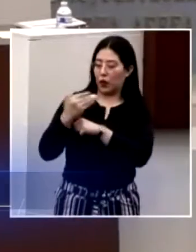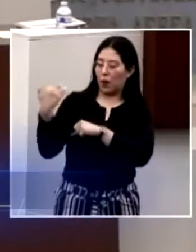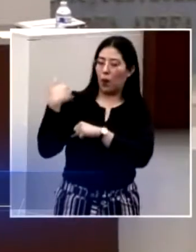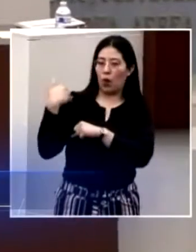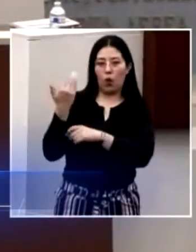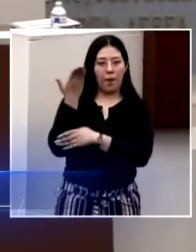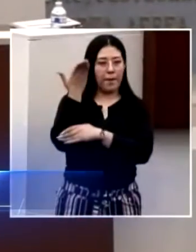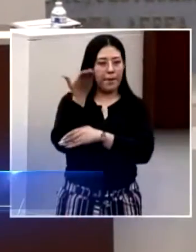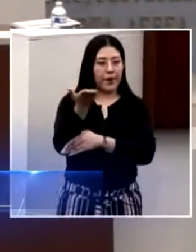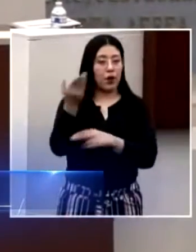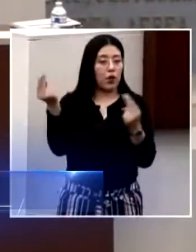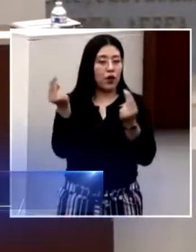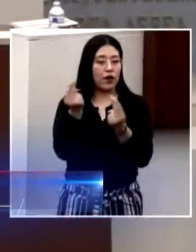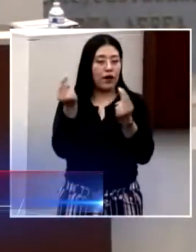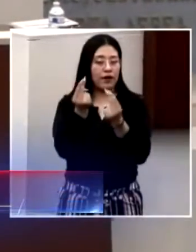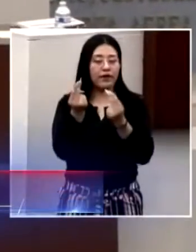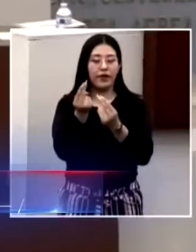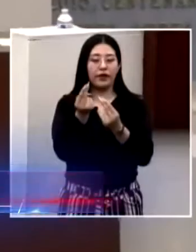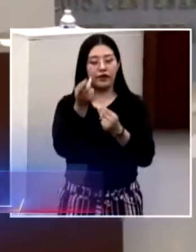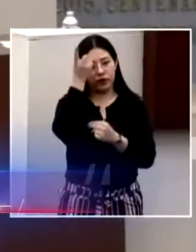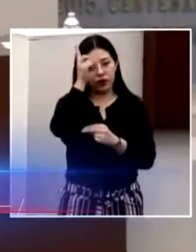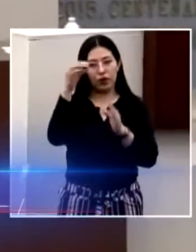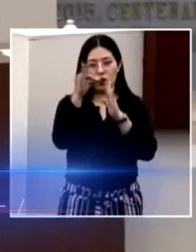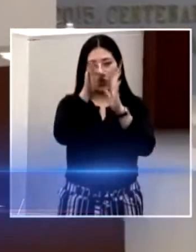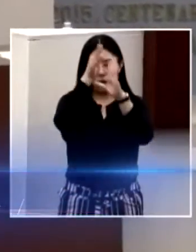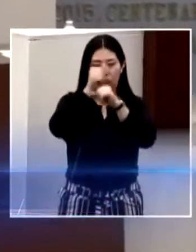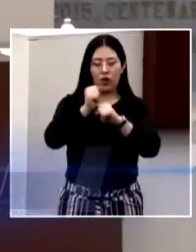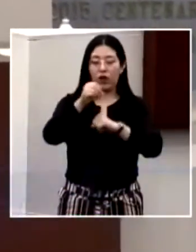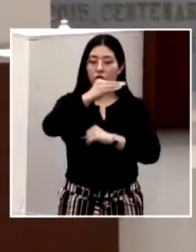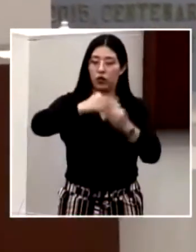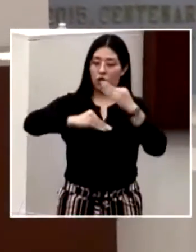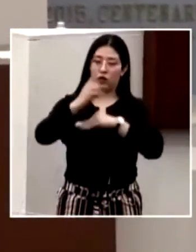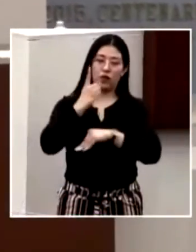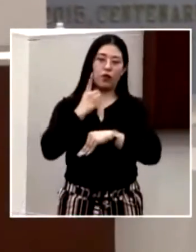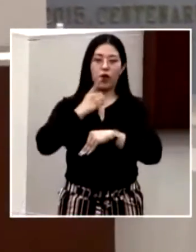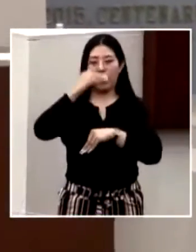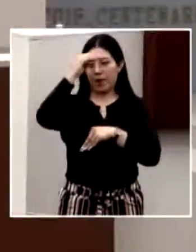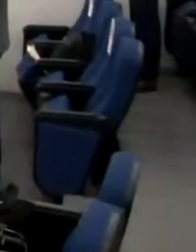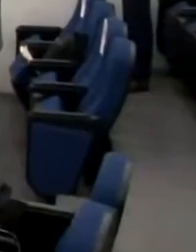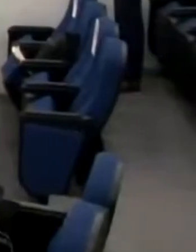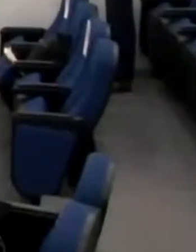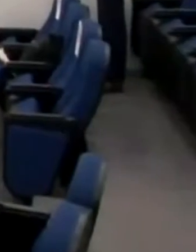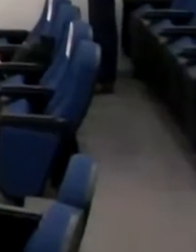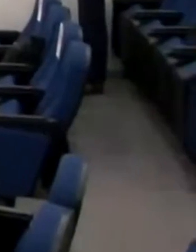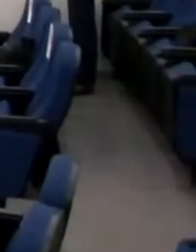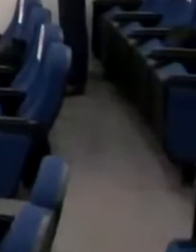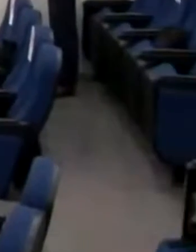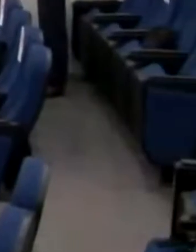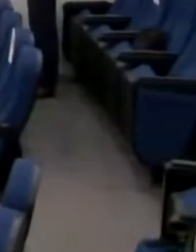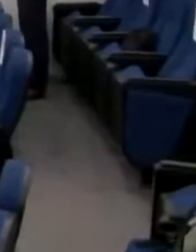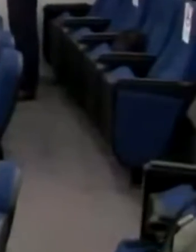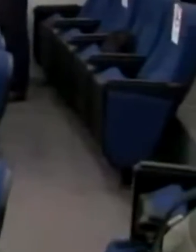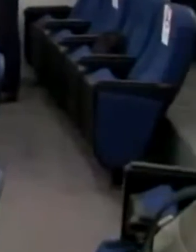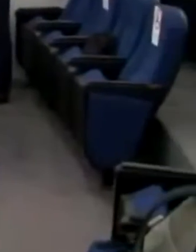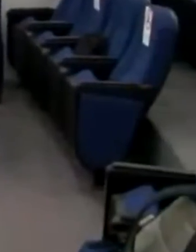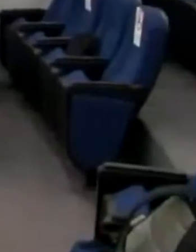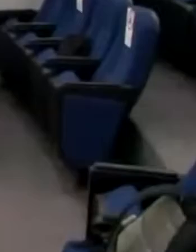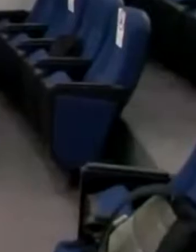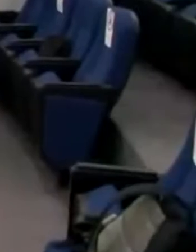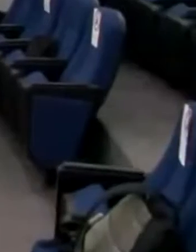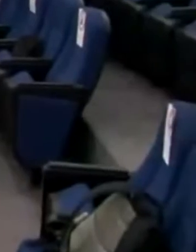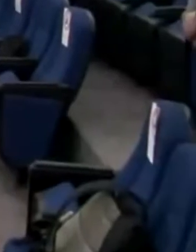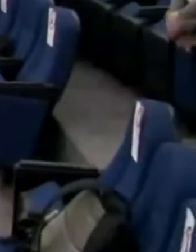presupuestal proyectó un monto de 53 mil 121.8 millones de pesos para elegir al 2022 que